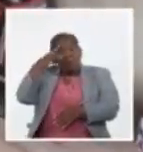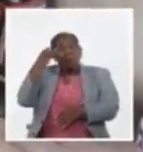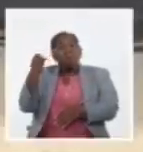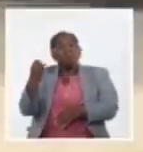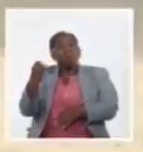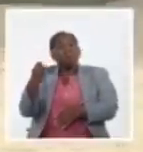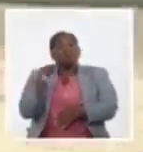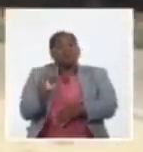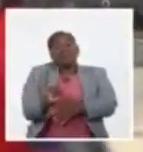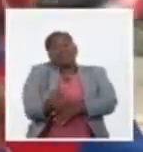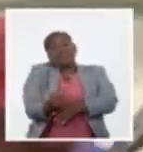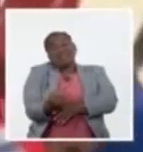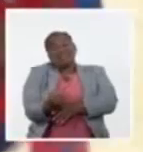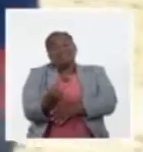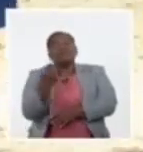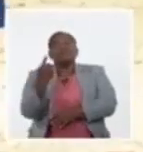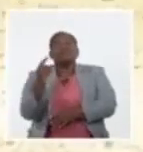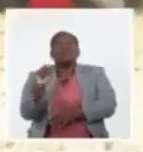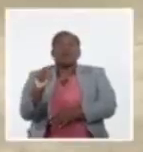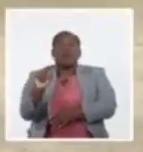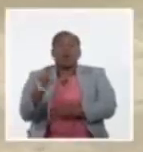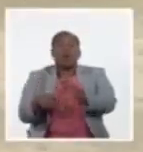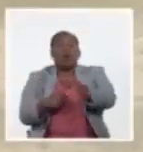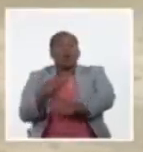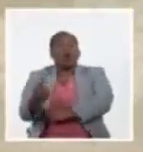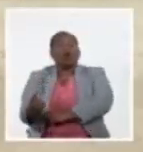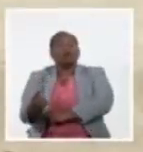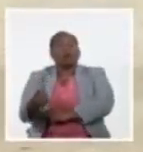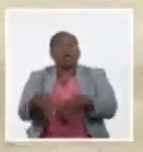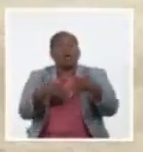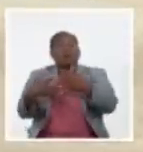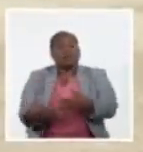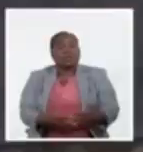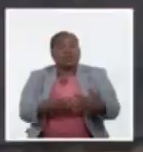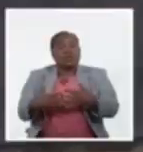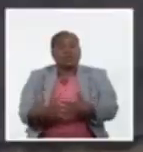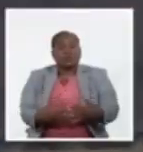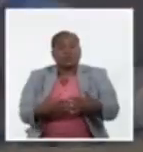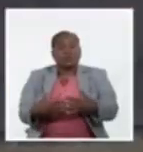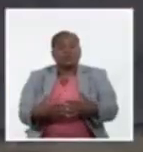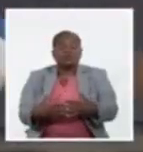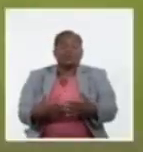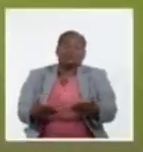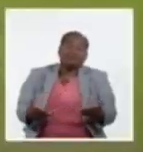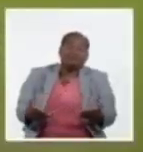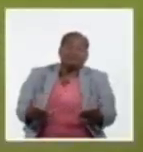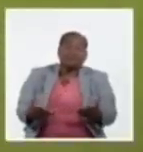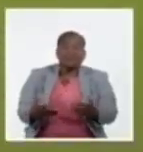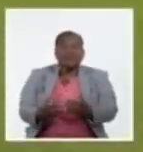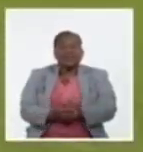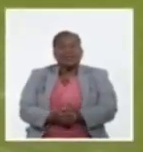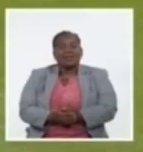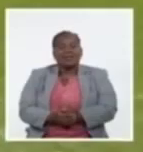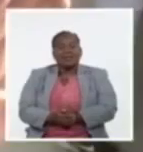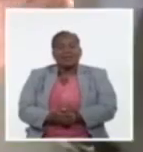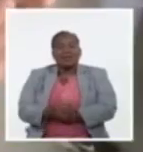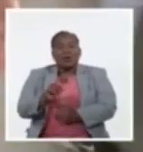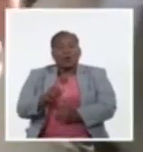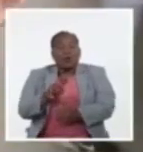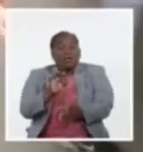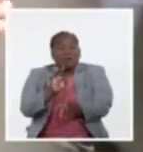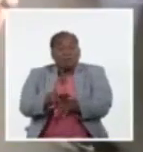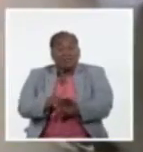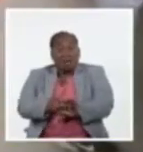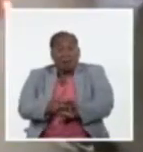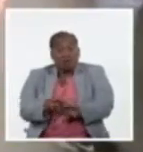nos llevaron un poco recio el primero del juego contra Estados Unidos y aquí nada, hoy. Ya cuando comenzamos el juego